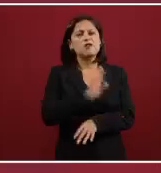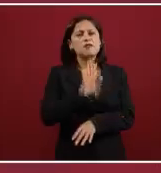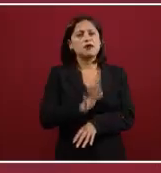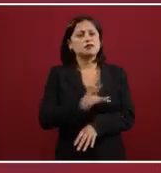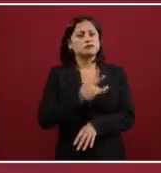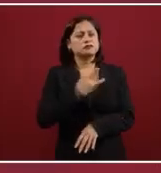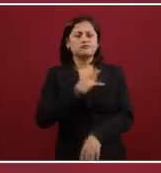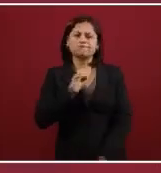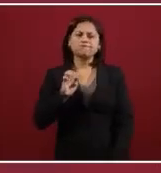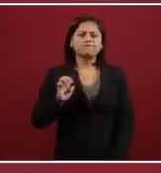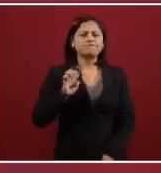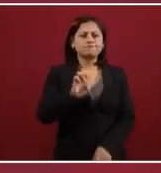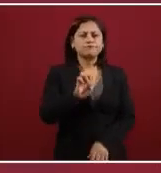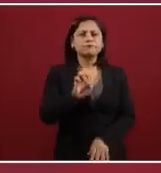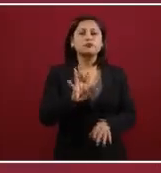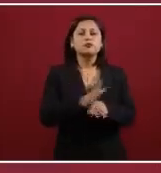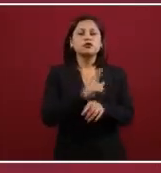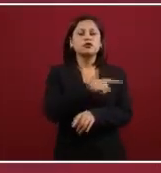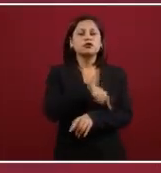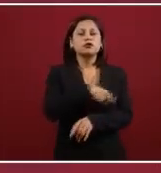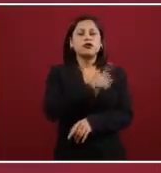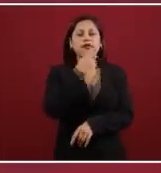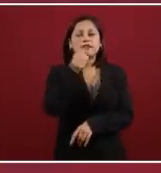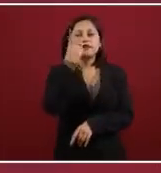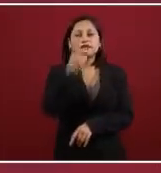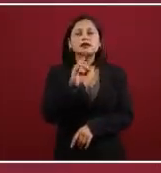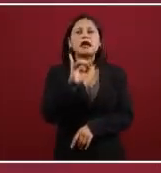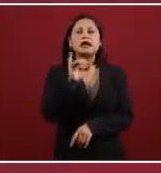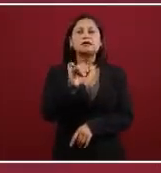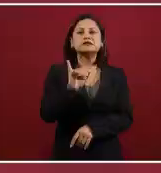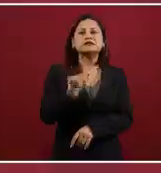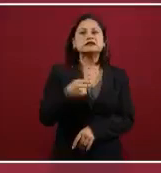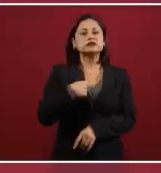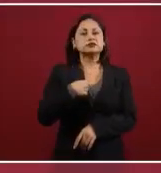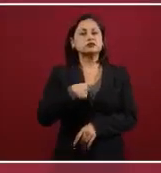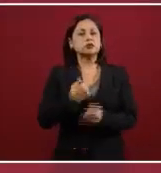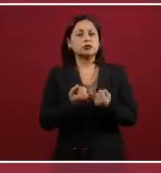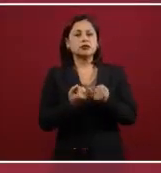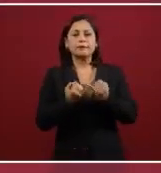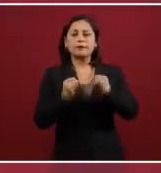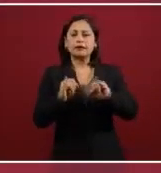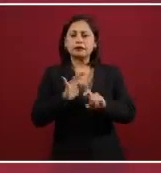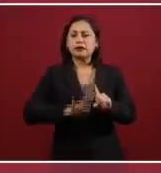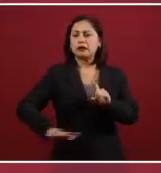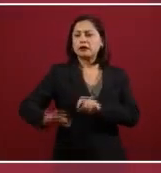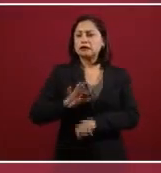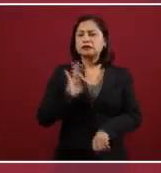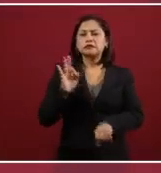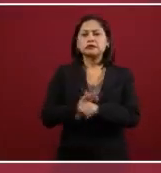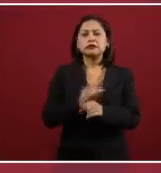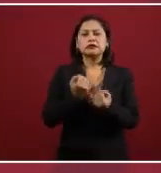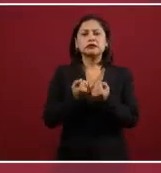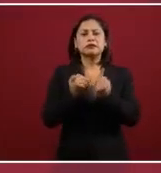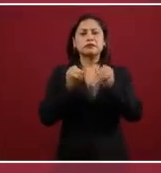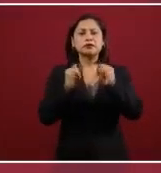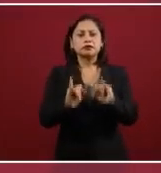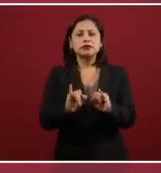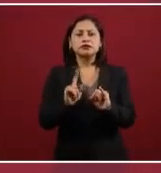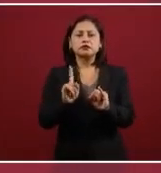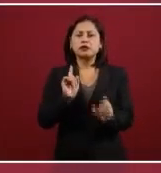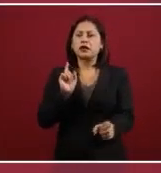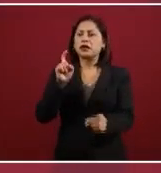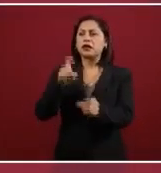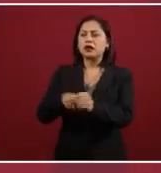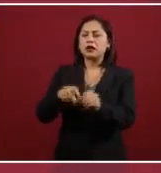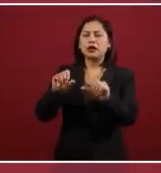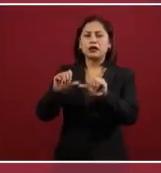hablando de que se actuaba con independencia, de que se pertenecía a la sociedad civil,